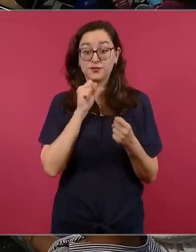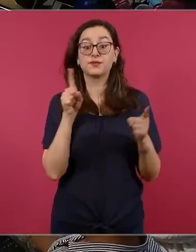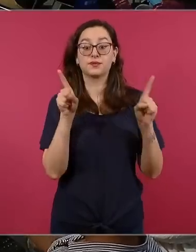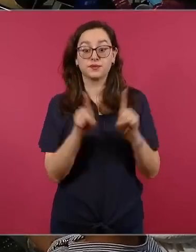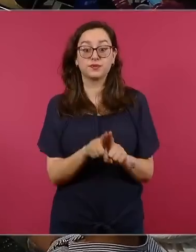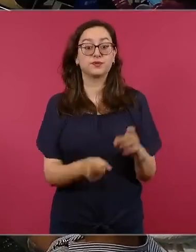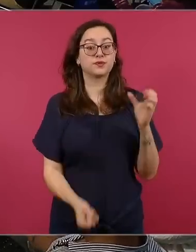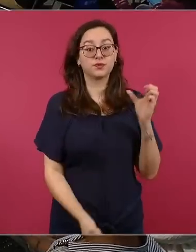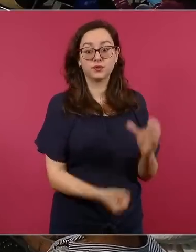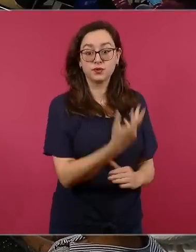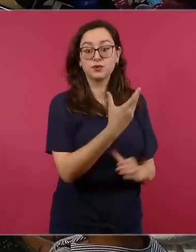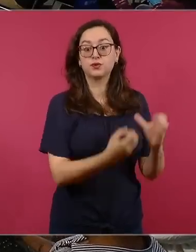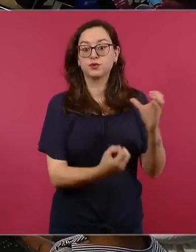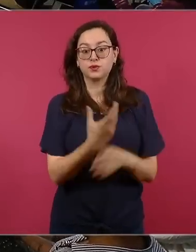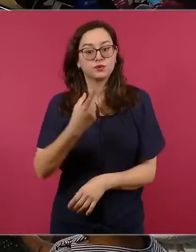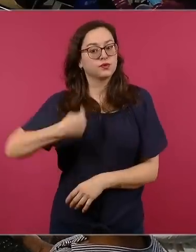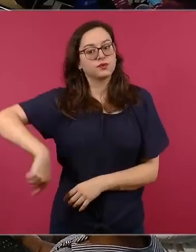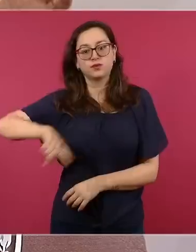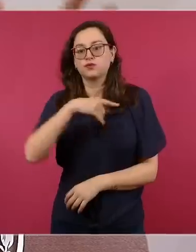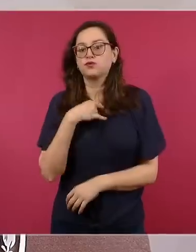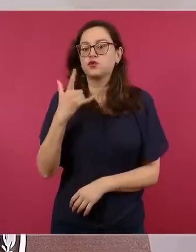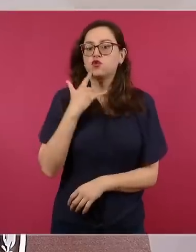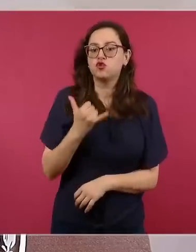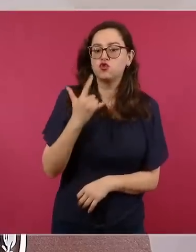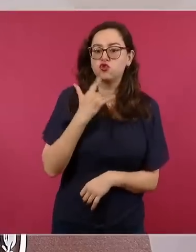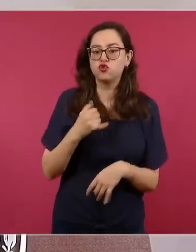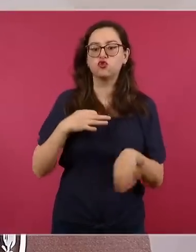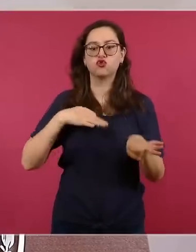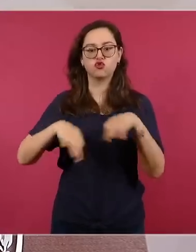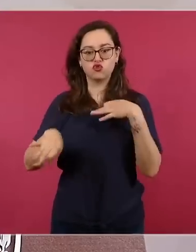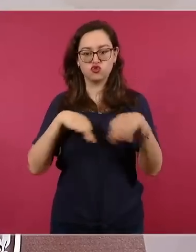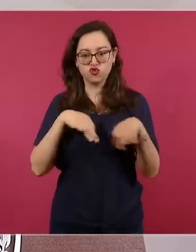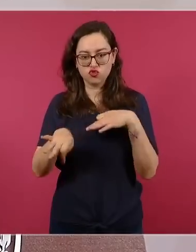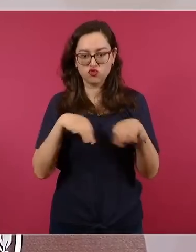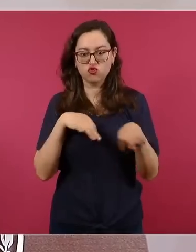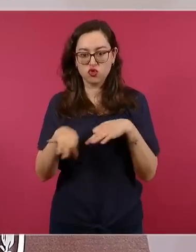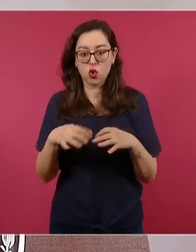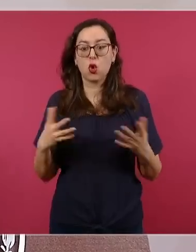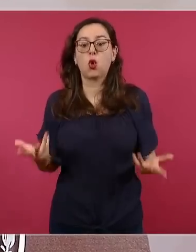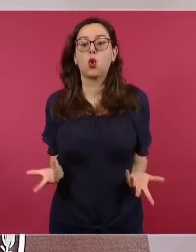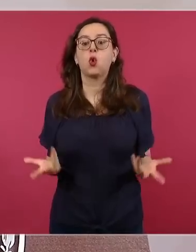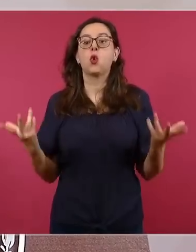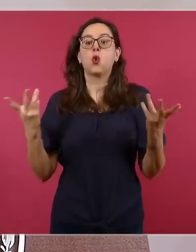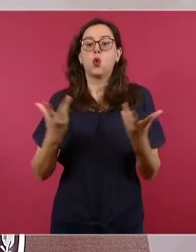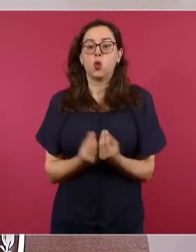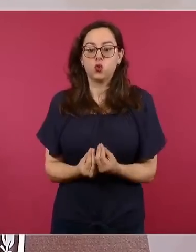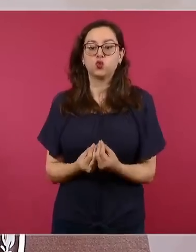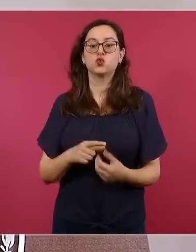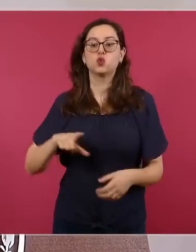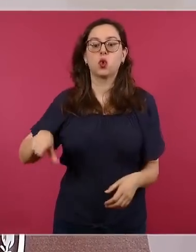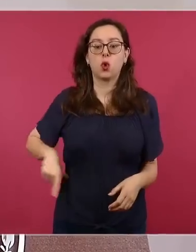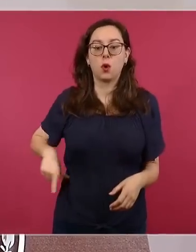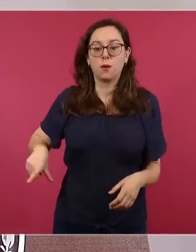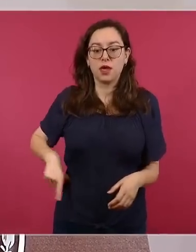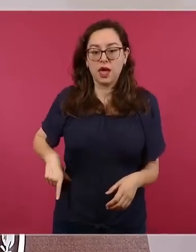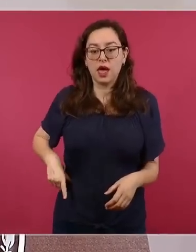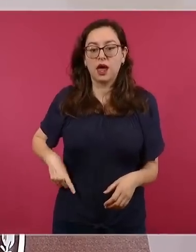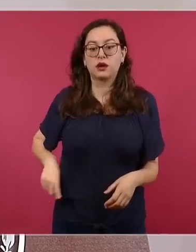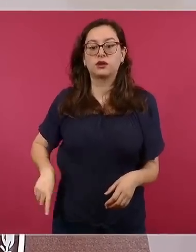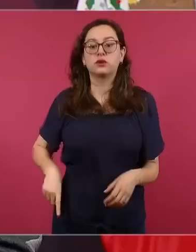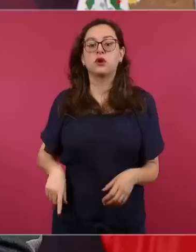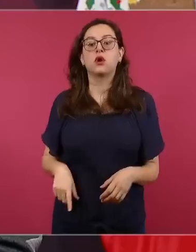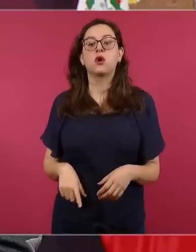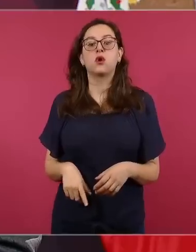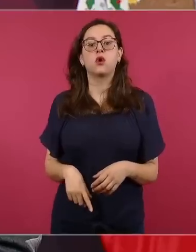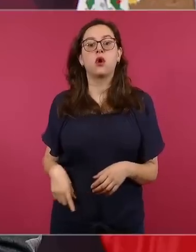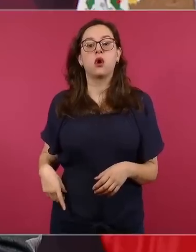estamos trabajando sobre eso y lo estamos haciendo de manera conjunta con los gobernadores. Yo voy a